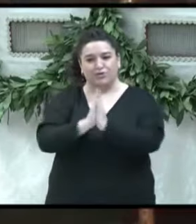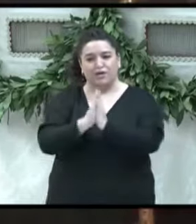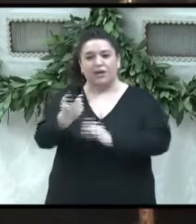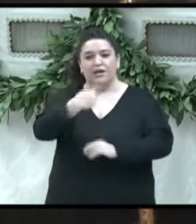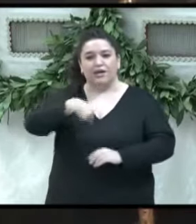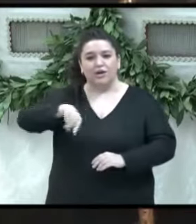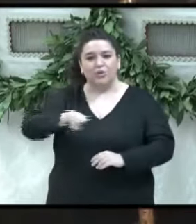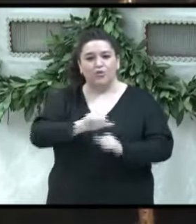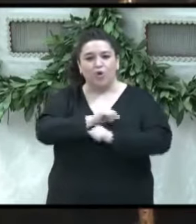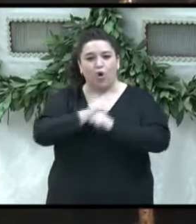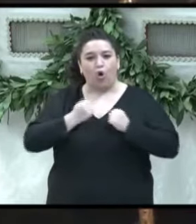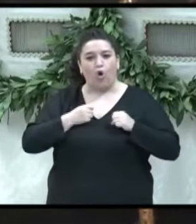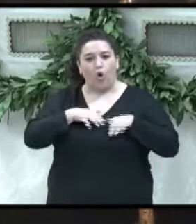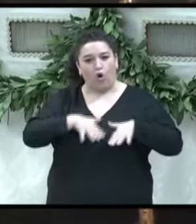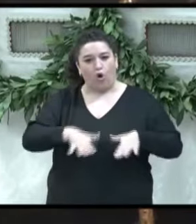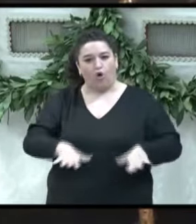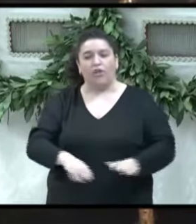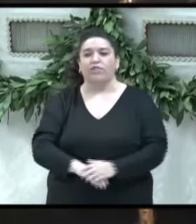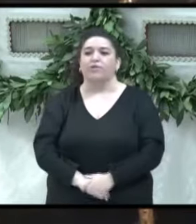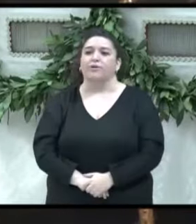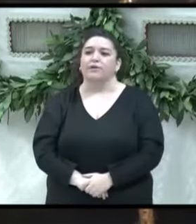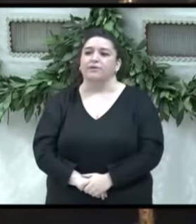en nuestros corazones